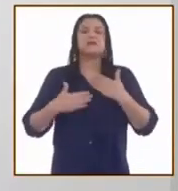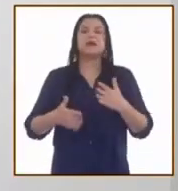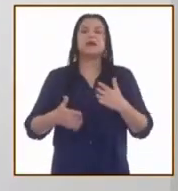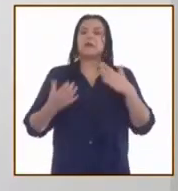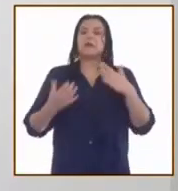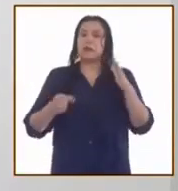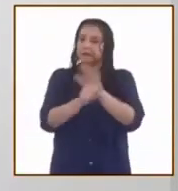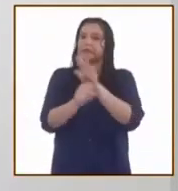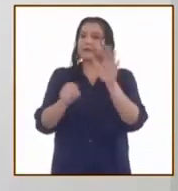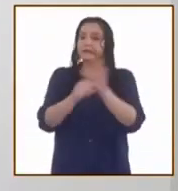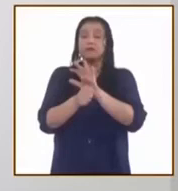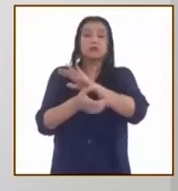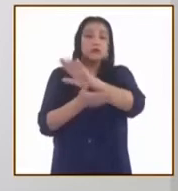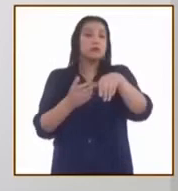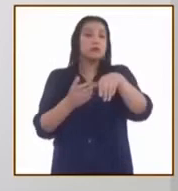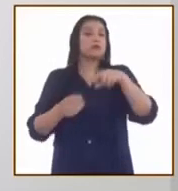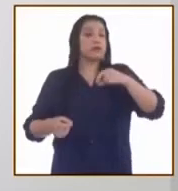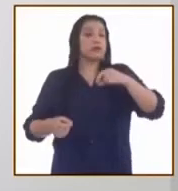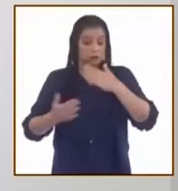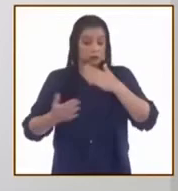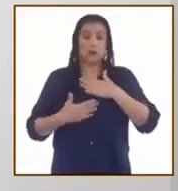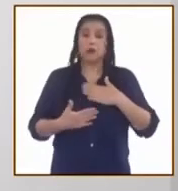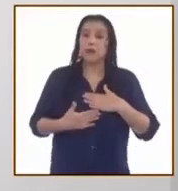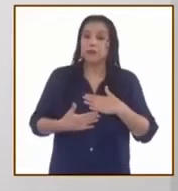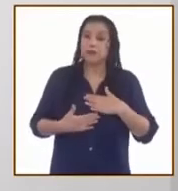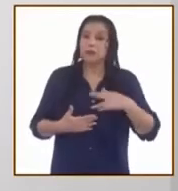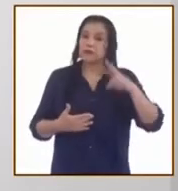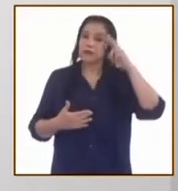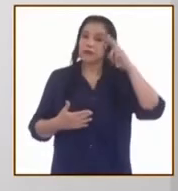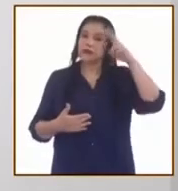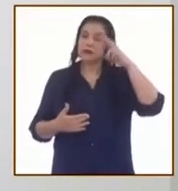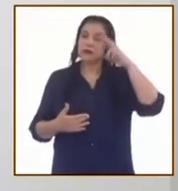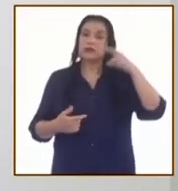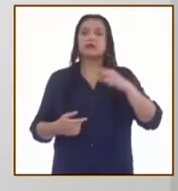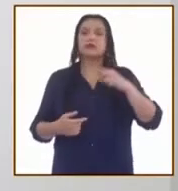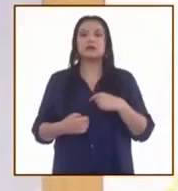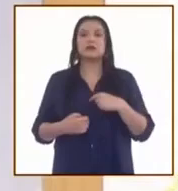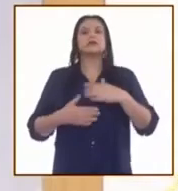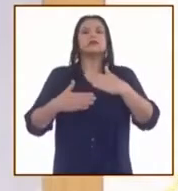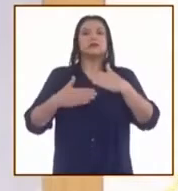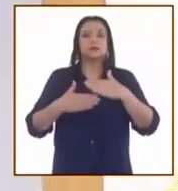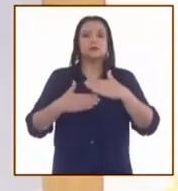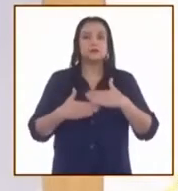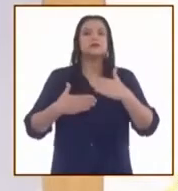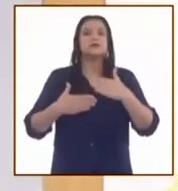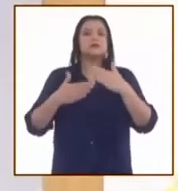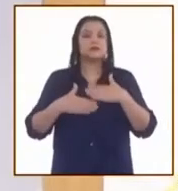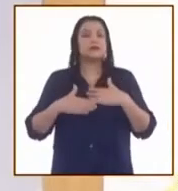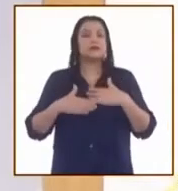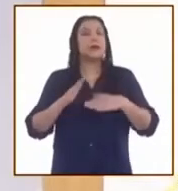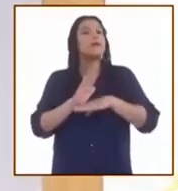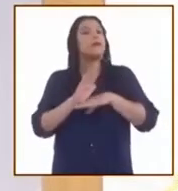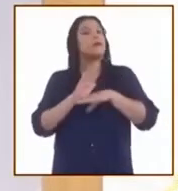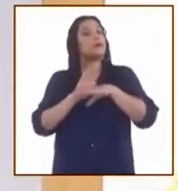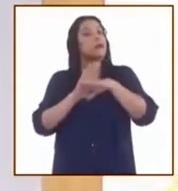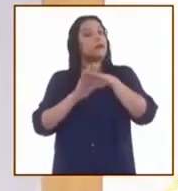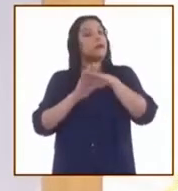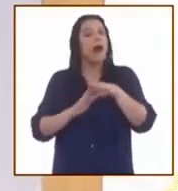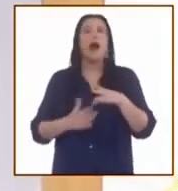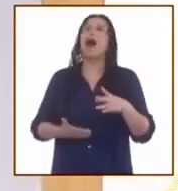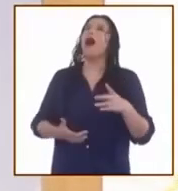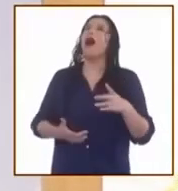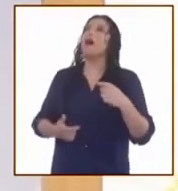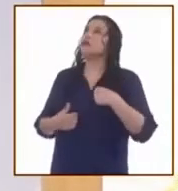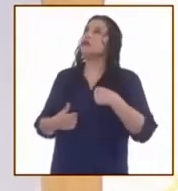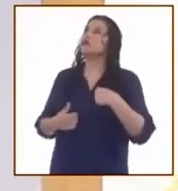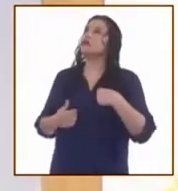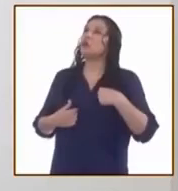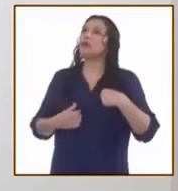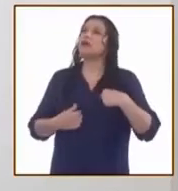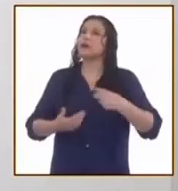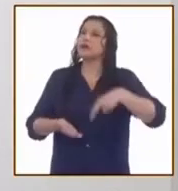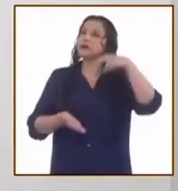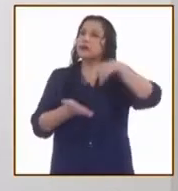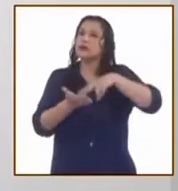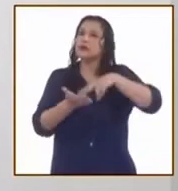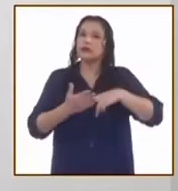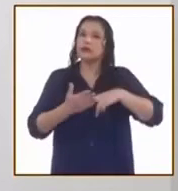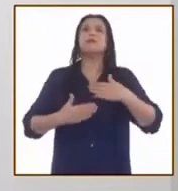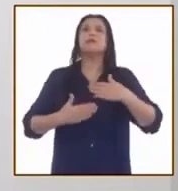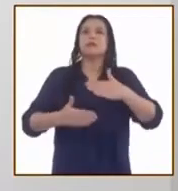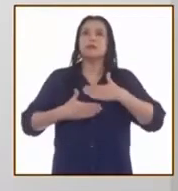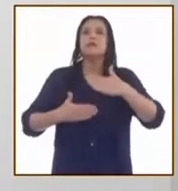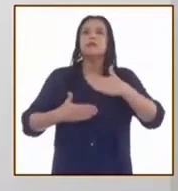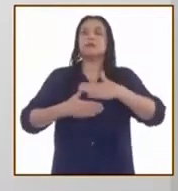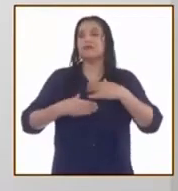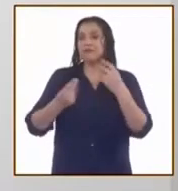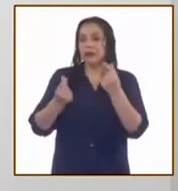las necesidades del organismo. Por eso la respiración aumenta. Ah, ya. Por eso respiraba más rápido cuando estaba saltando.